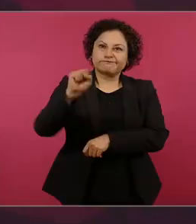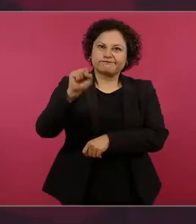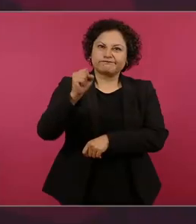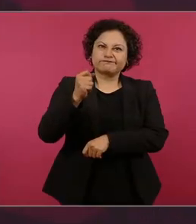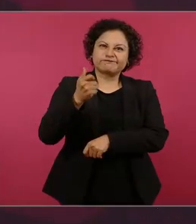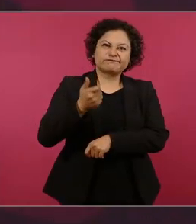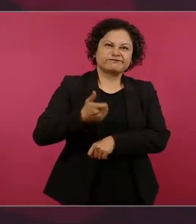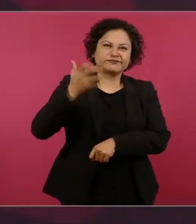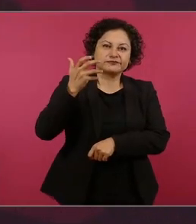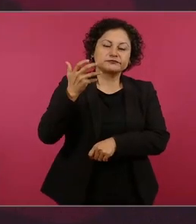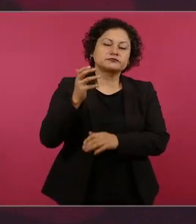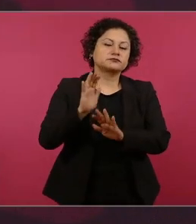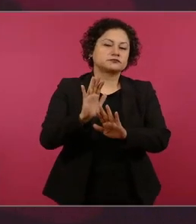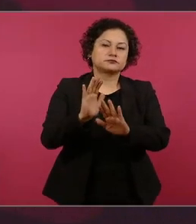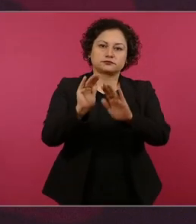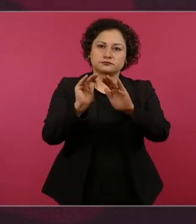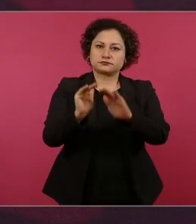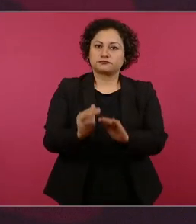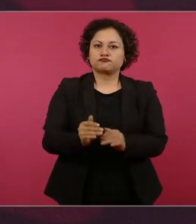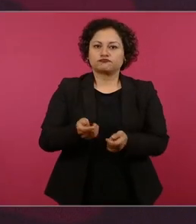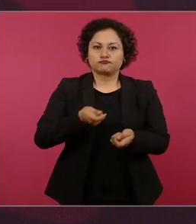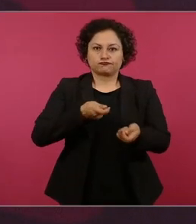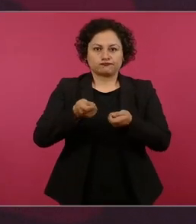eh basta